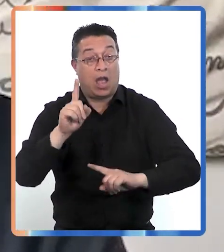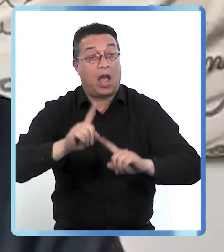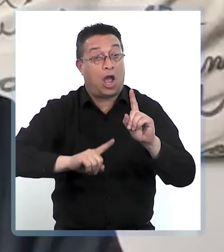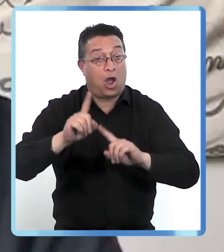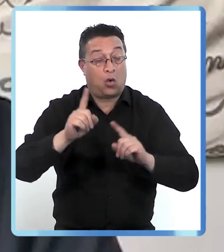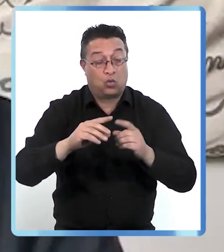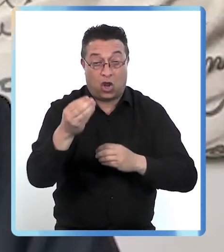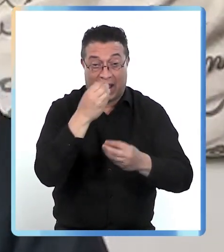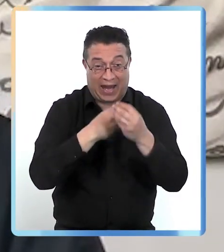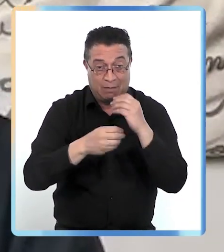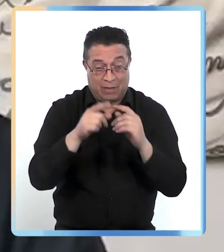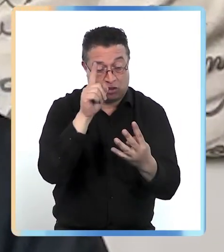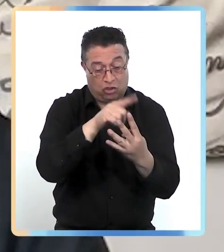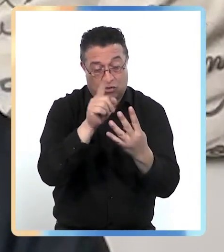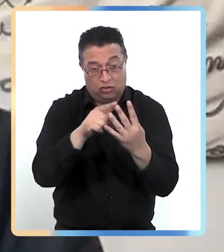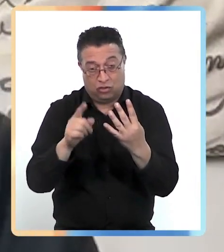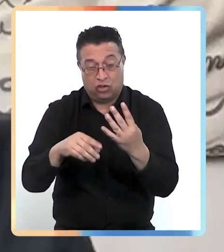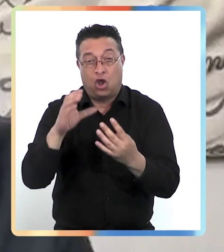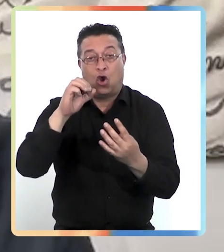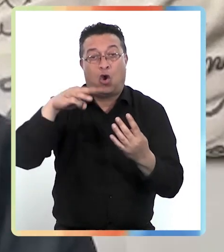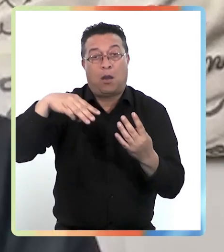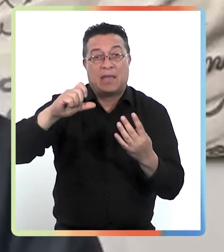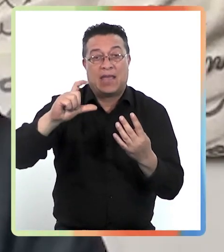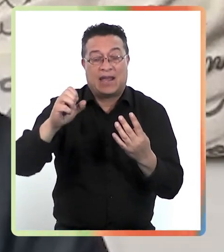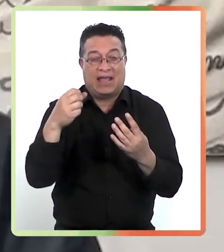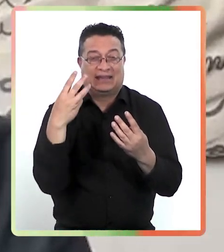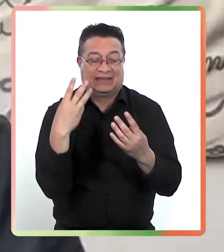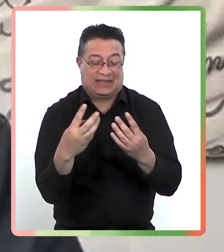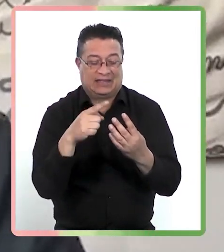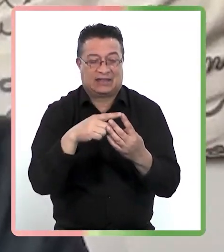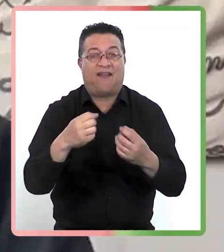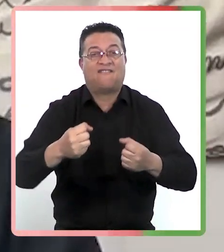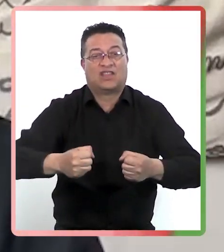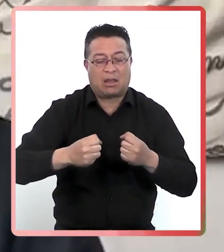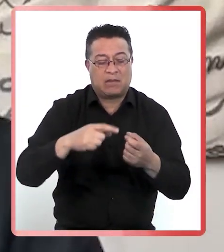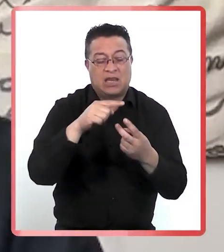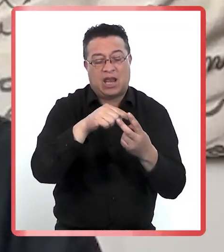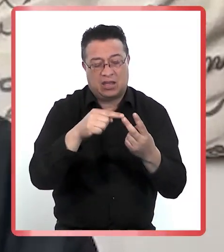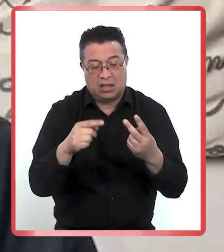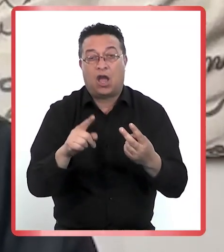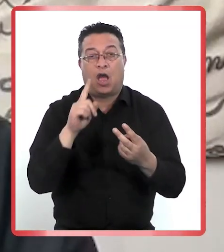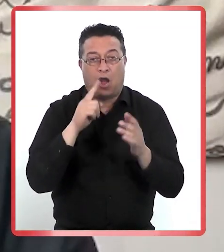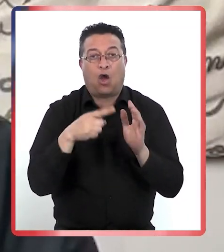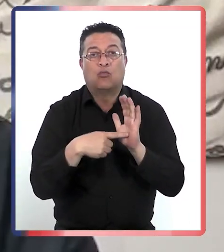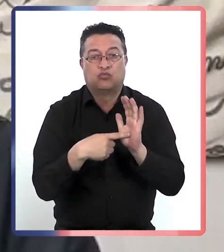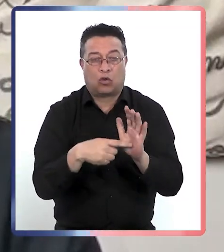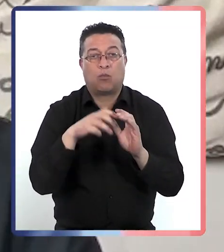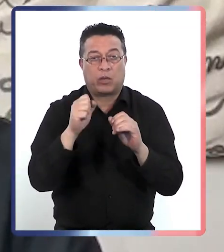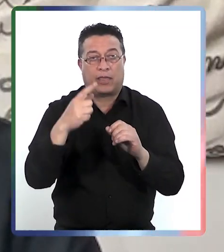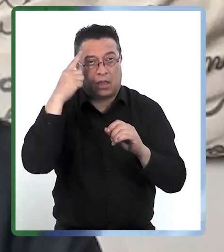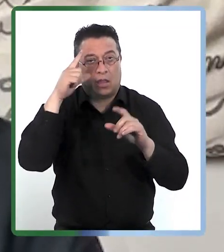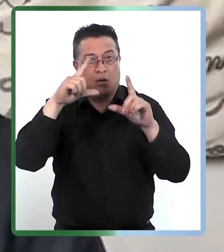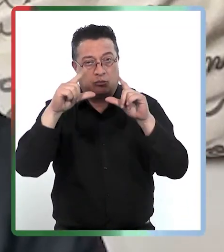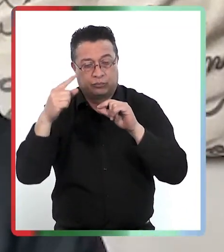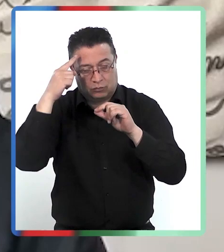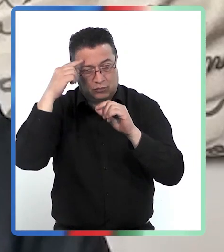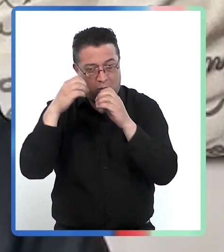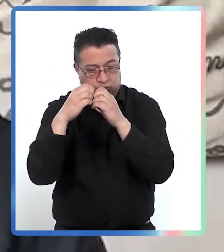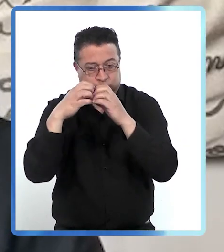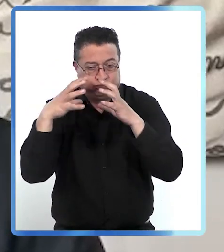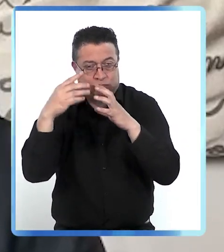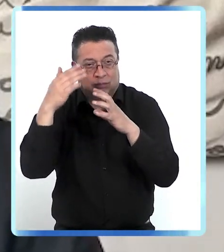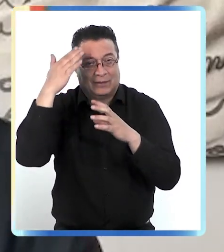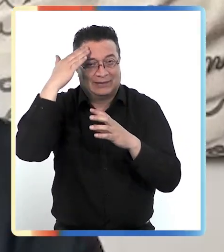algunos alimentos, ya, el omega 3, estos de vitamina, etcétera, que efectivamente han mostrado que podrían disminuir la